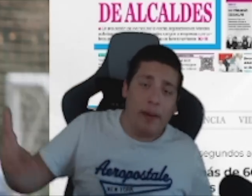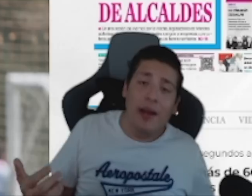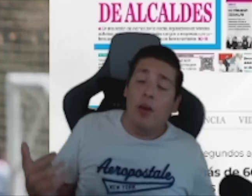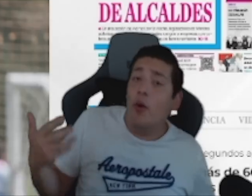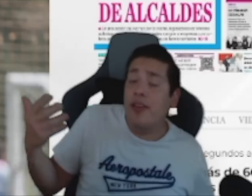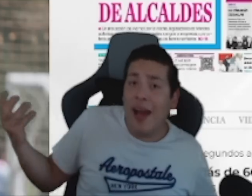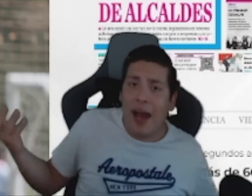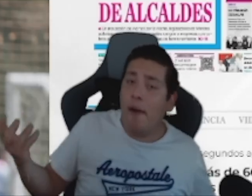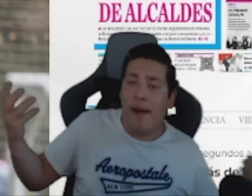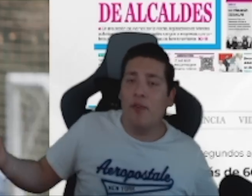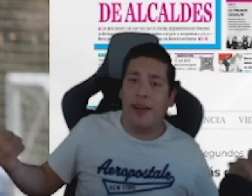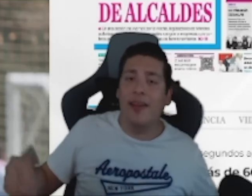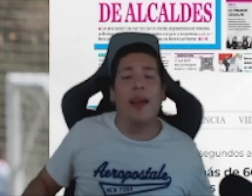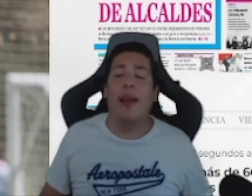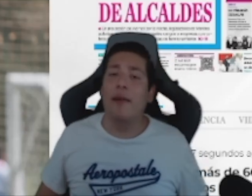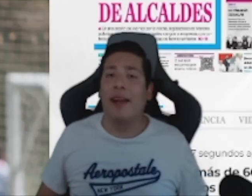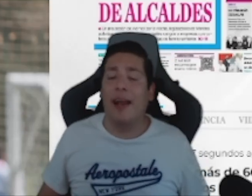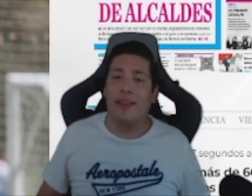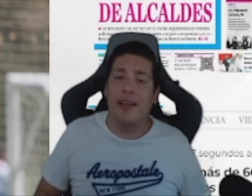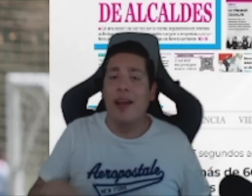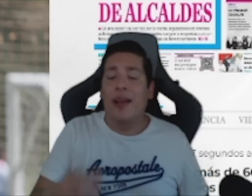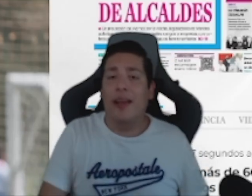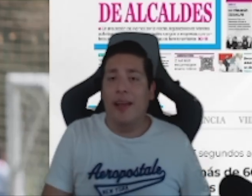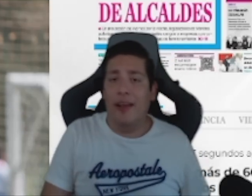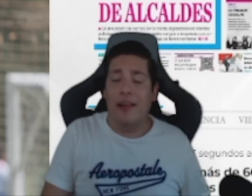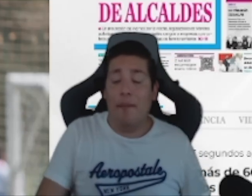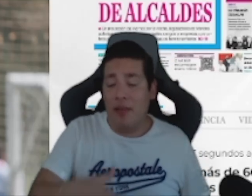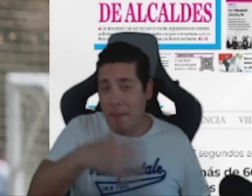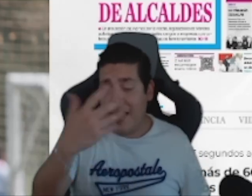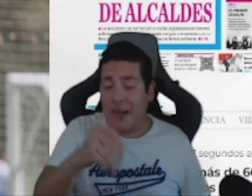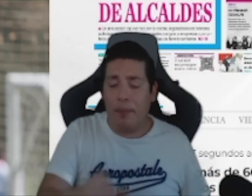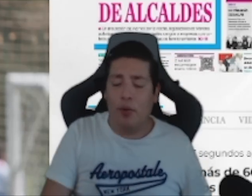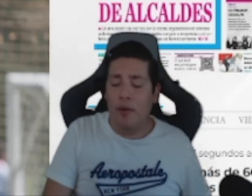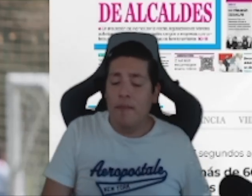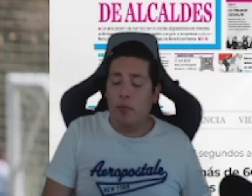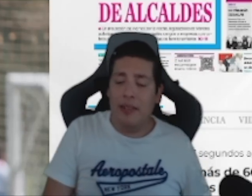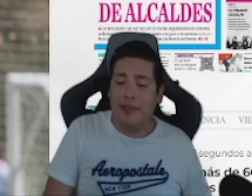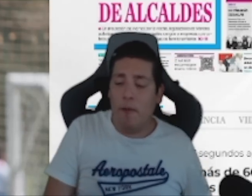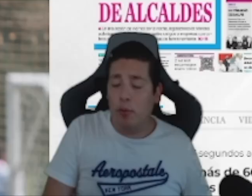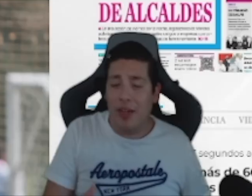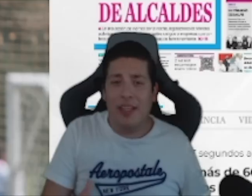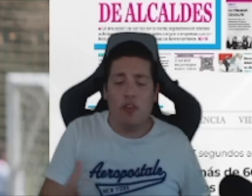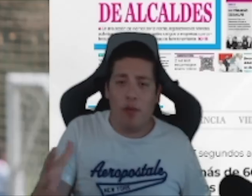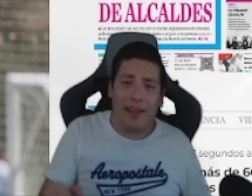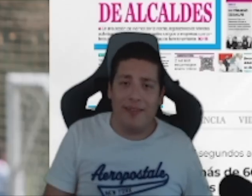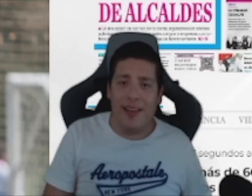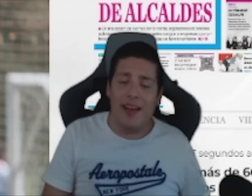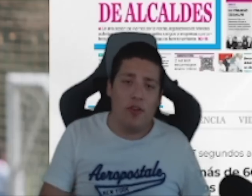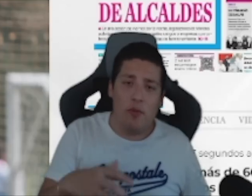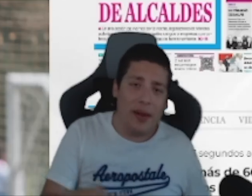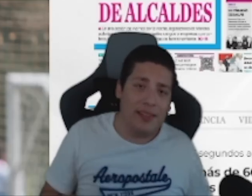Europa o ya hablando aquí de América Latina, de América, perdón, pues con potencias como